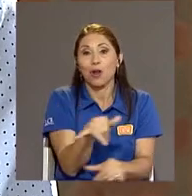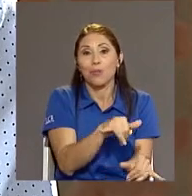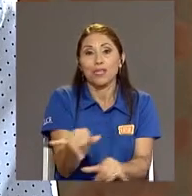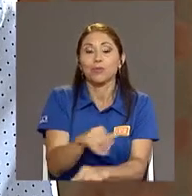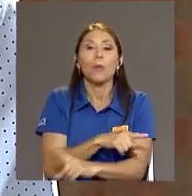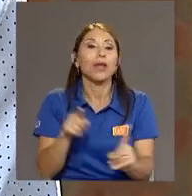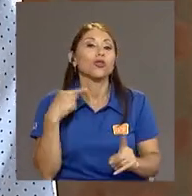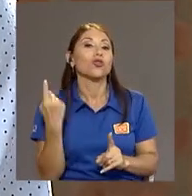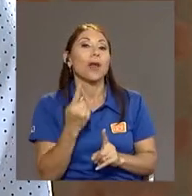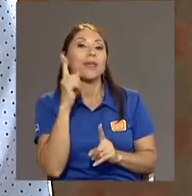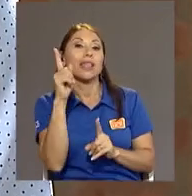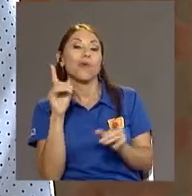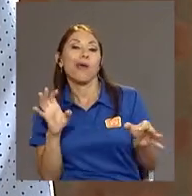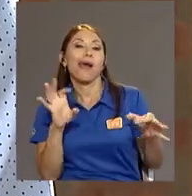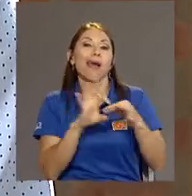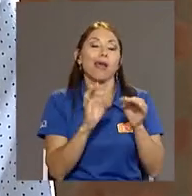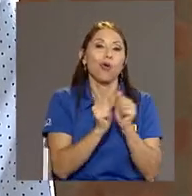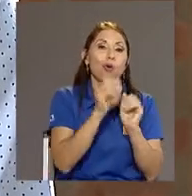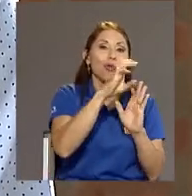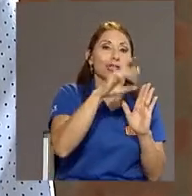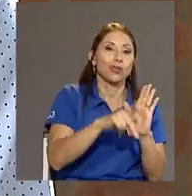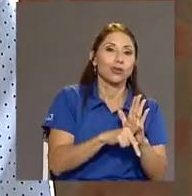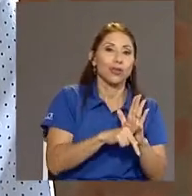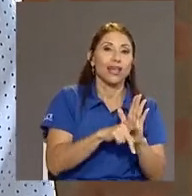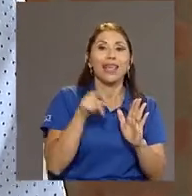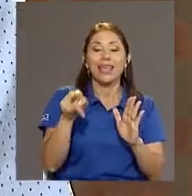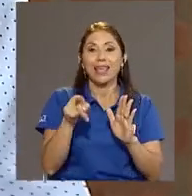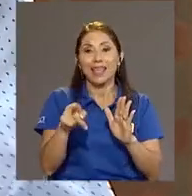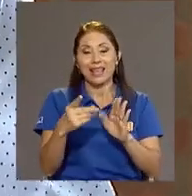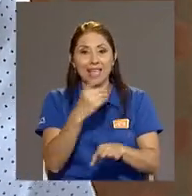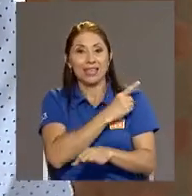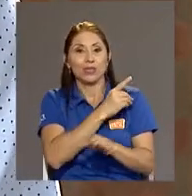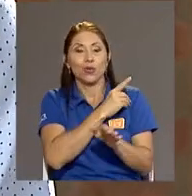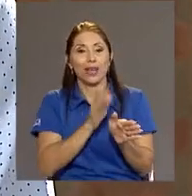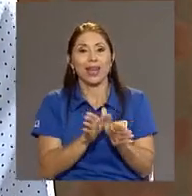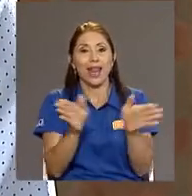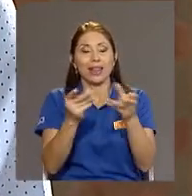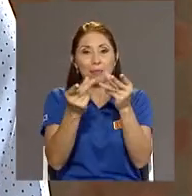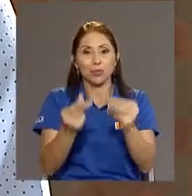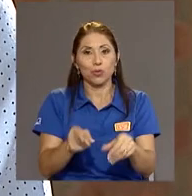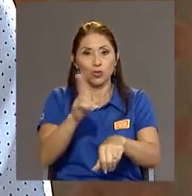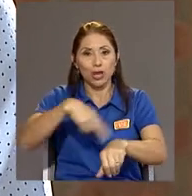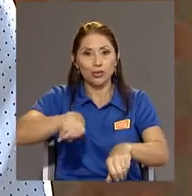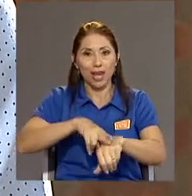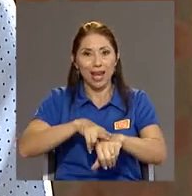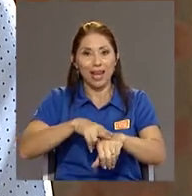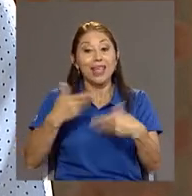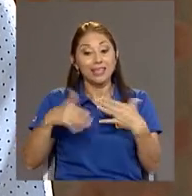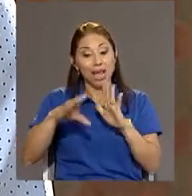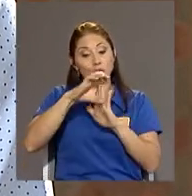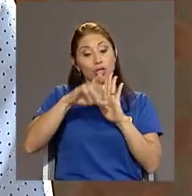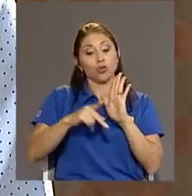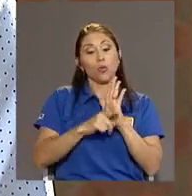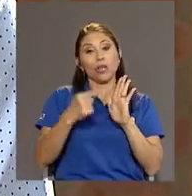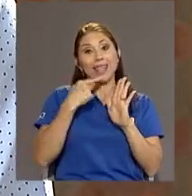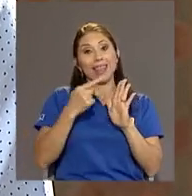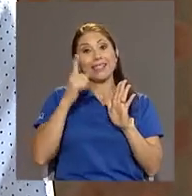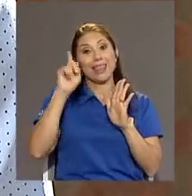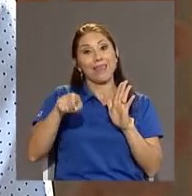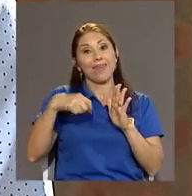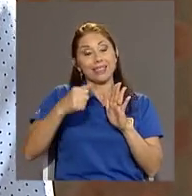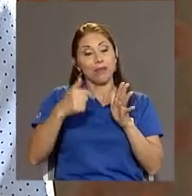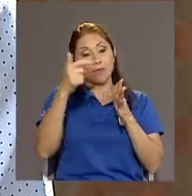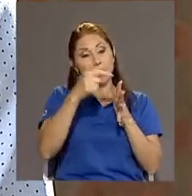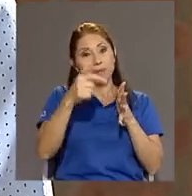constitucional, que es la Dirección General de Presupuesto Nacional, y por constitución tiene una serie de facultades, que creo que la misma